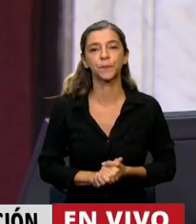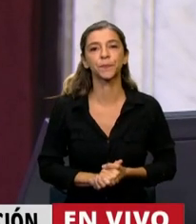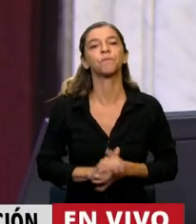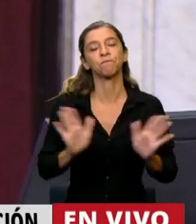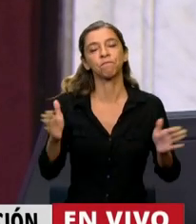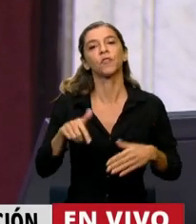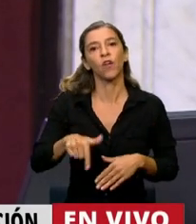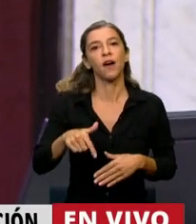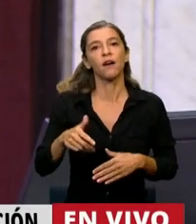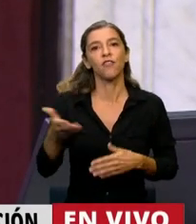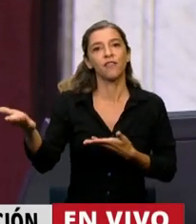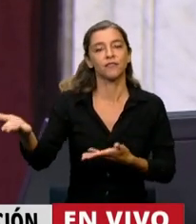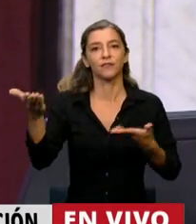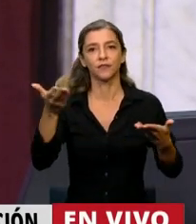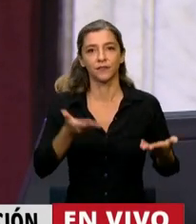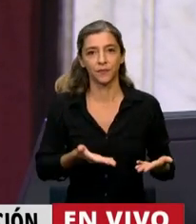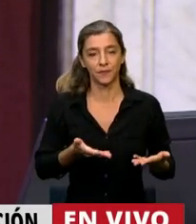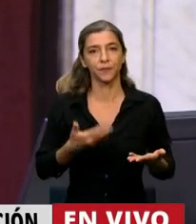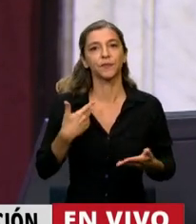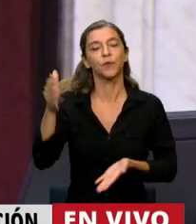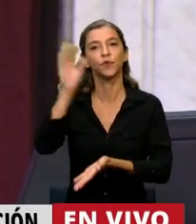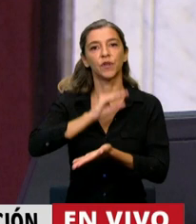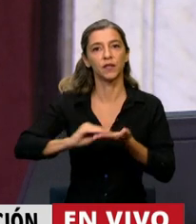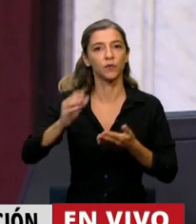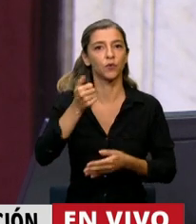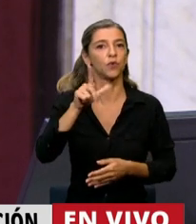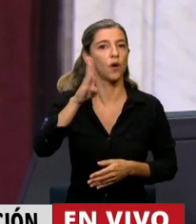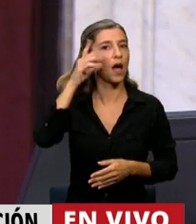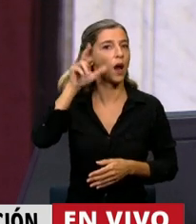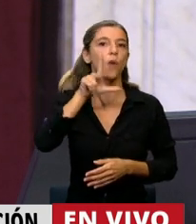Se invita a don Carlos Alberto Ortega